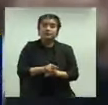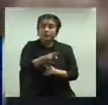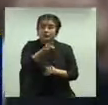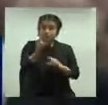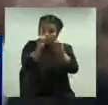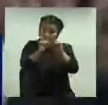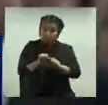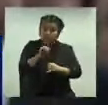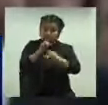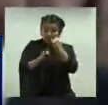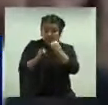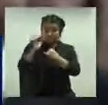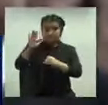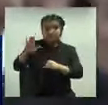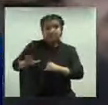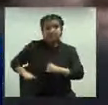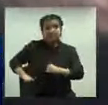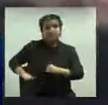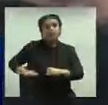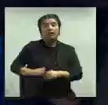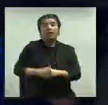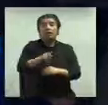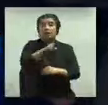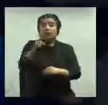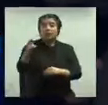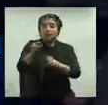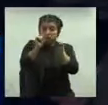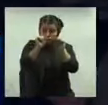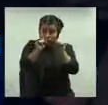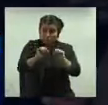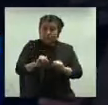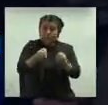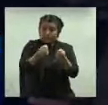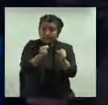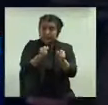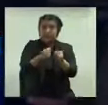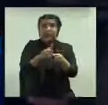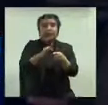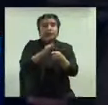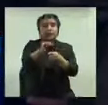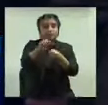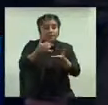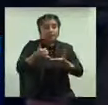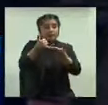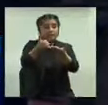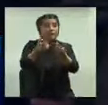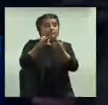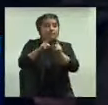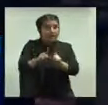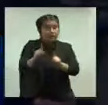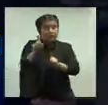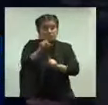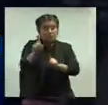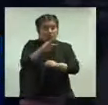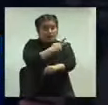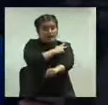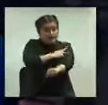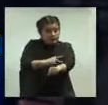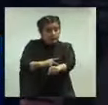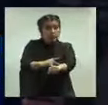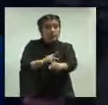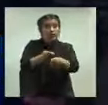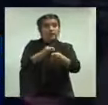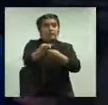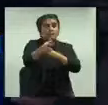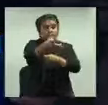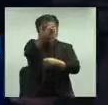¿Pueden bajar la mano? Si así lo hicieren, la patria los premie. De lo contrario, la historia y el pueblo